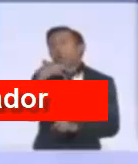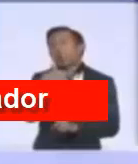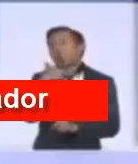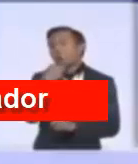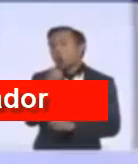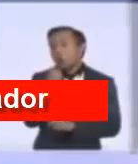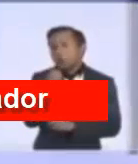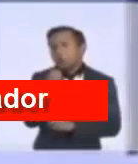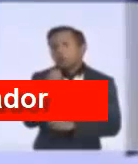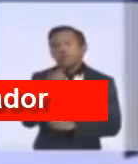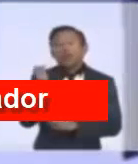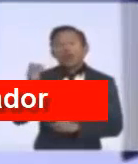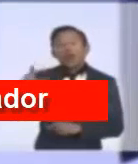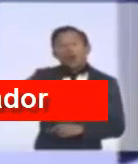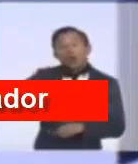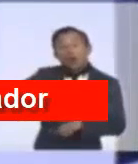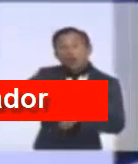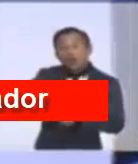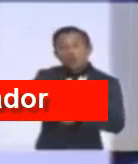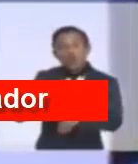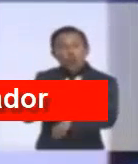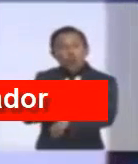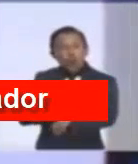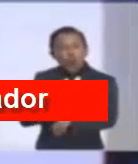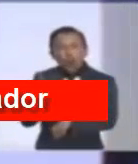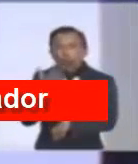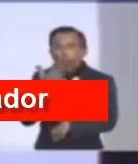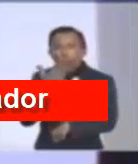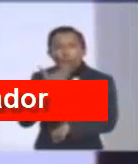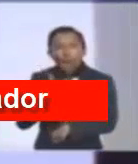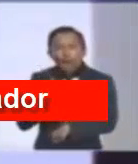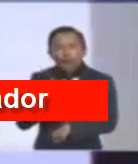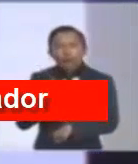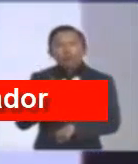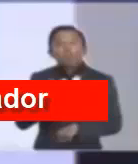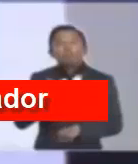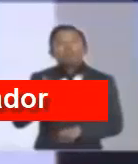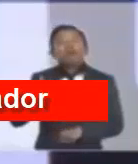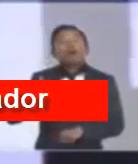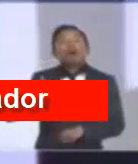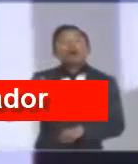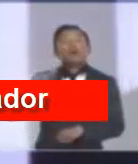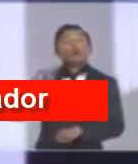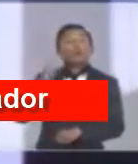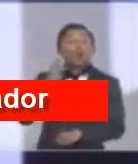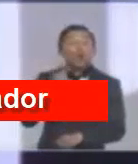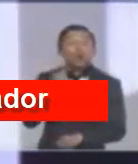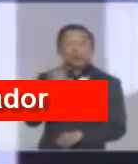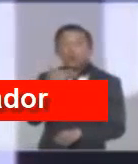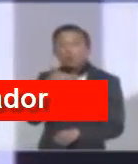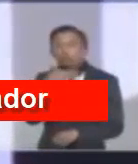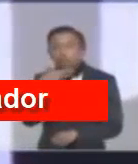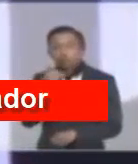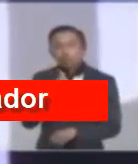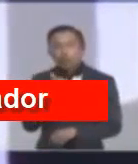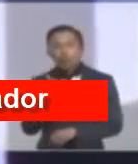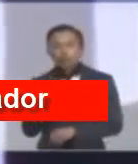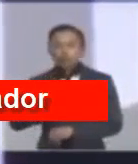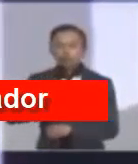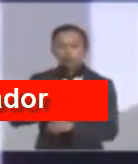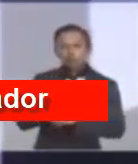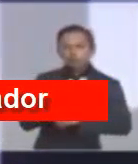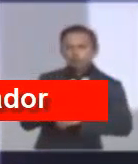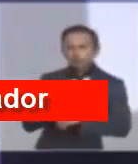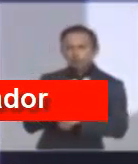para todos y quedamos muy contentos con el resultado propio. Pensamos que Andrés Manuel fue capaz de cerrar de una manera excelente